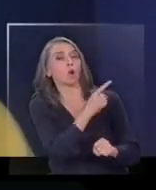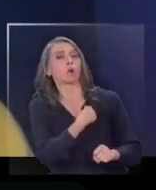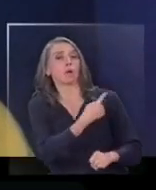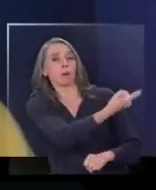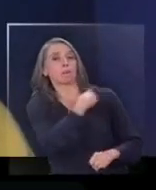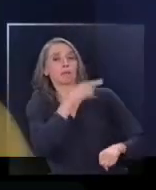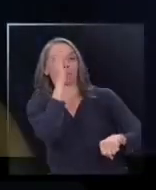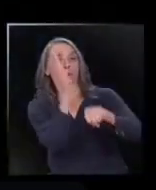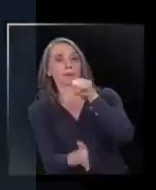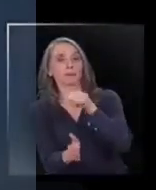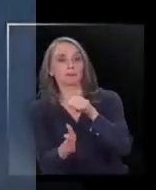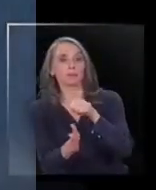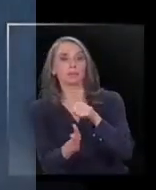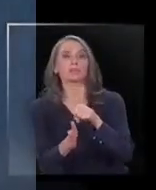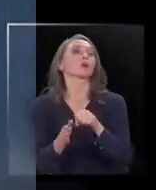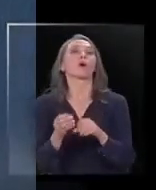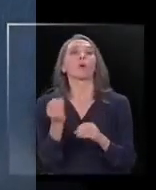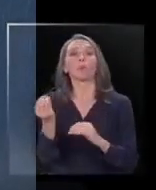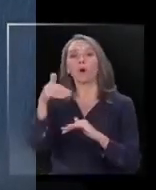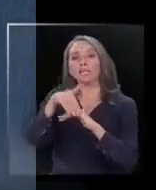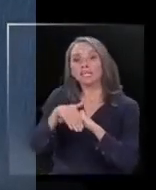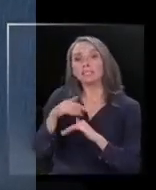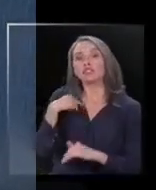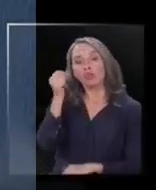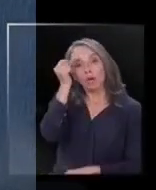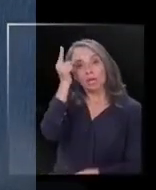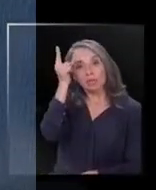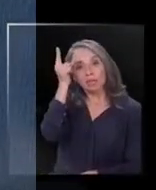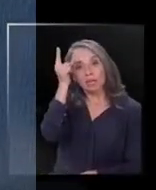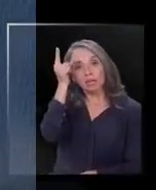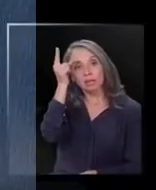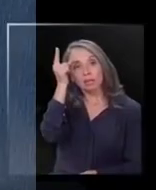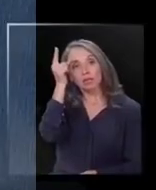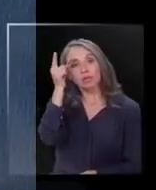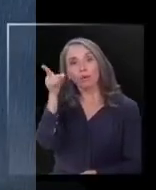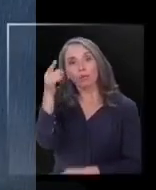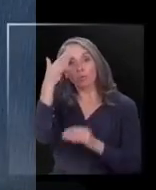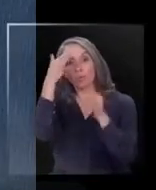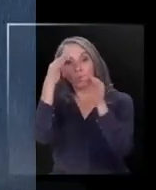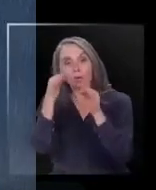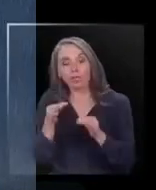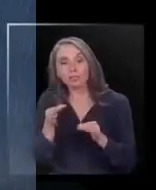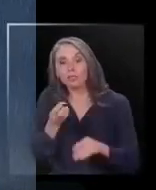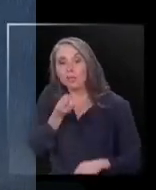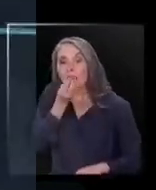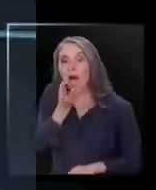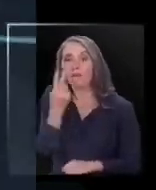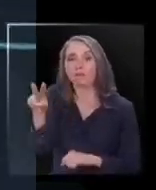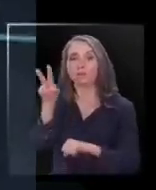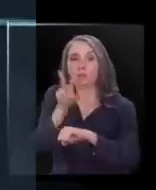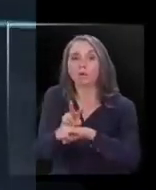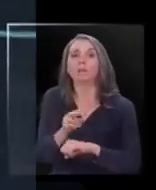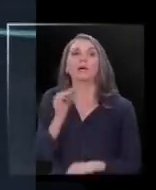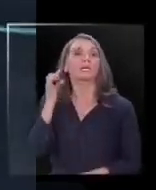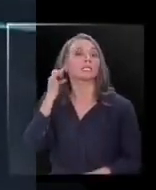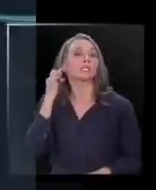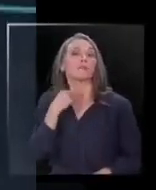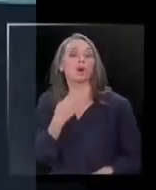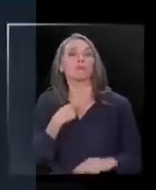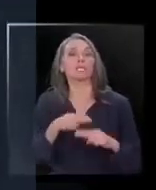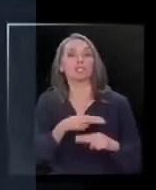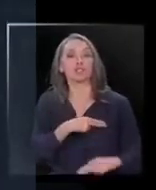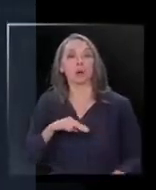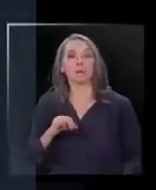la persecución social. Buenas tardes. Entiendo que finalmente decidí a dar un testimonio. Mi nombre es José Andrés